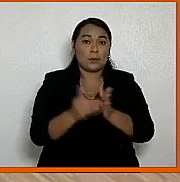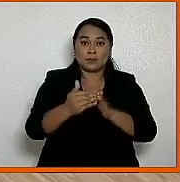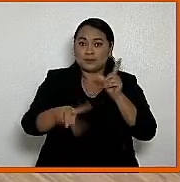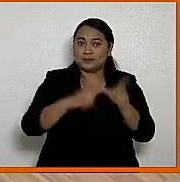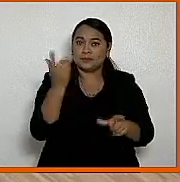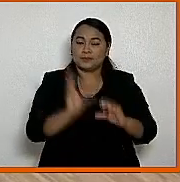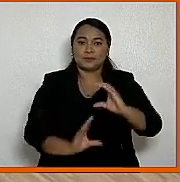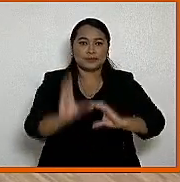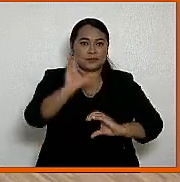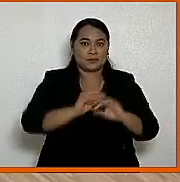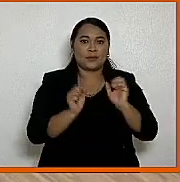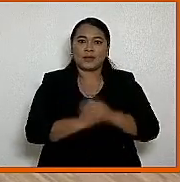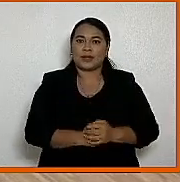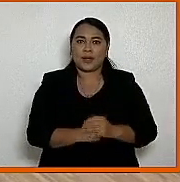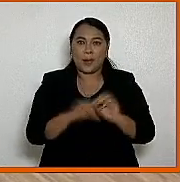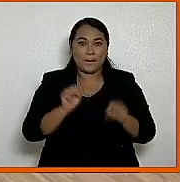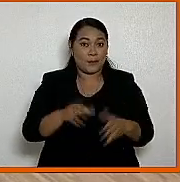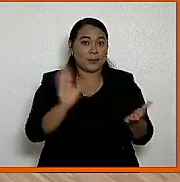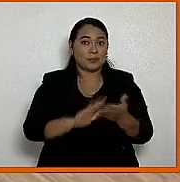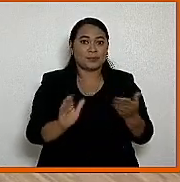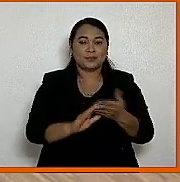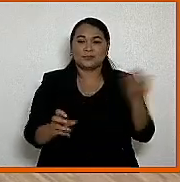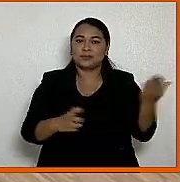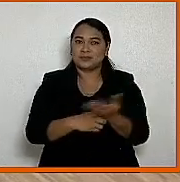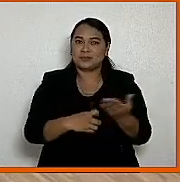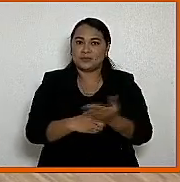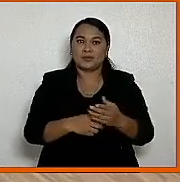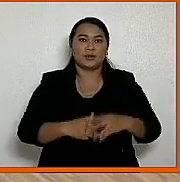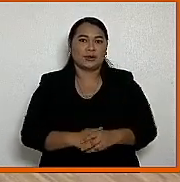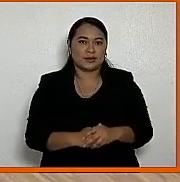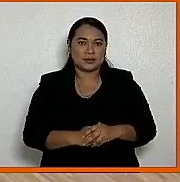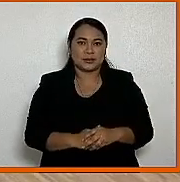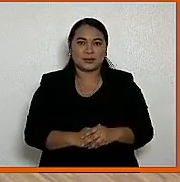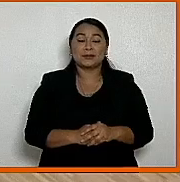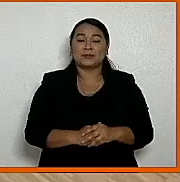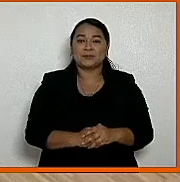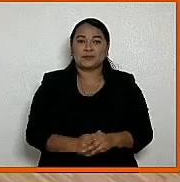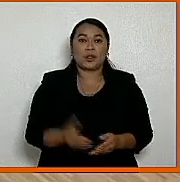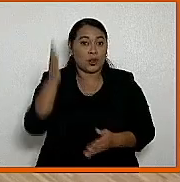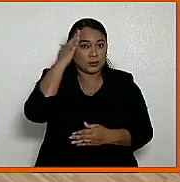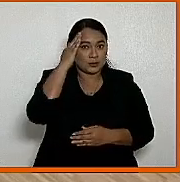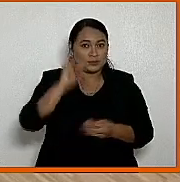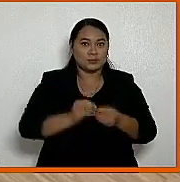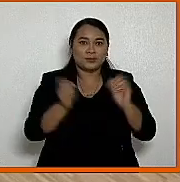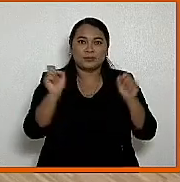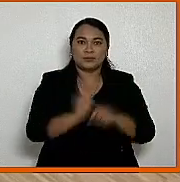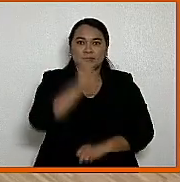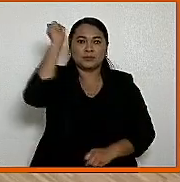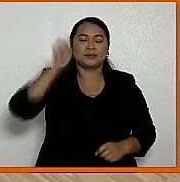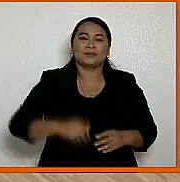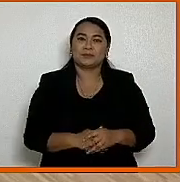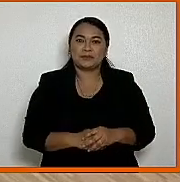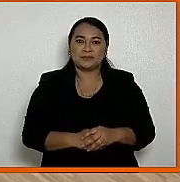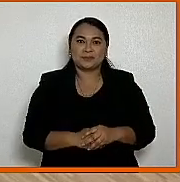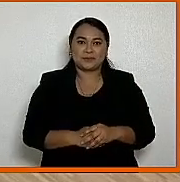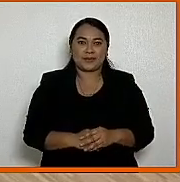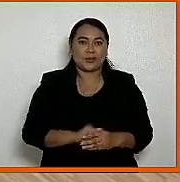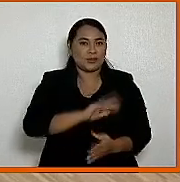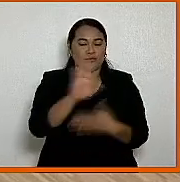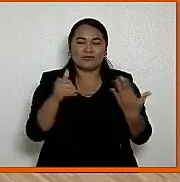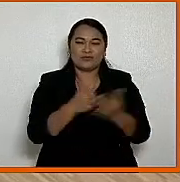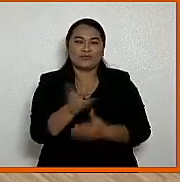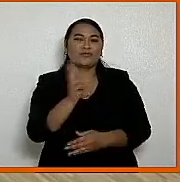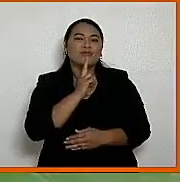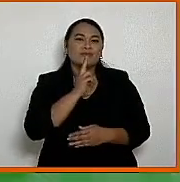jugada doble. No hubo ganador. Nuestro próximo monte está en 1 millón de lempiras. Estás a tiempo de adquirir tu boleto en cualquier punto de venta Loto a nivel